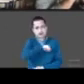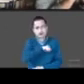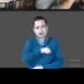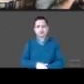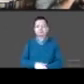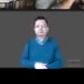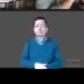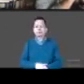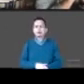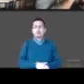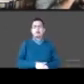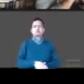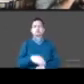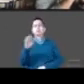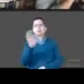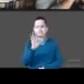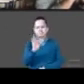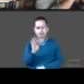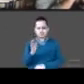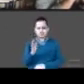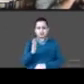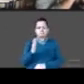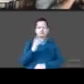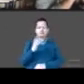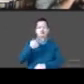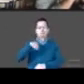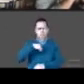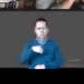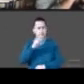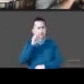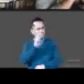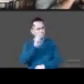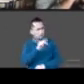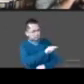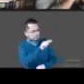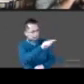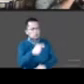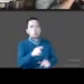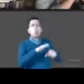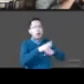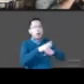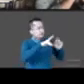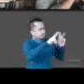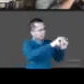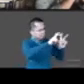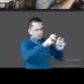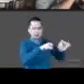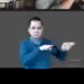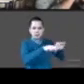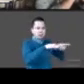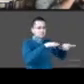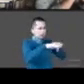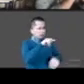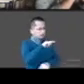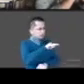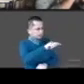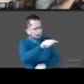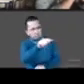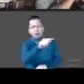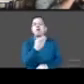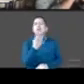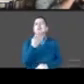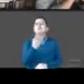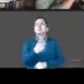áreas en las cuales se trabajan se laboran en los adolescentes pues si bien uno